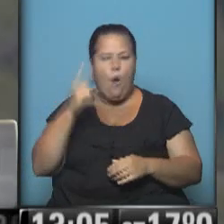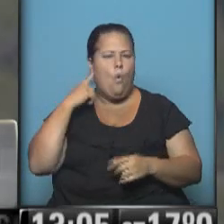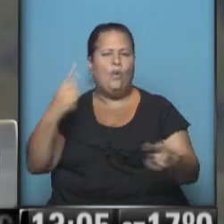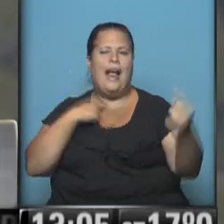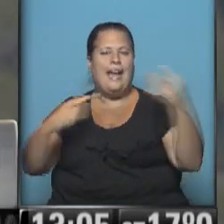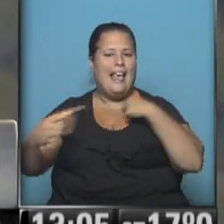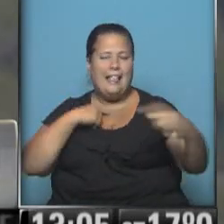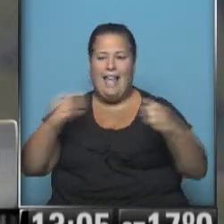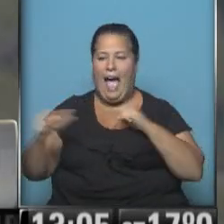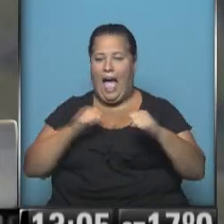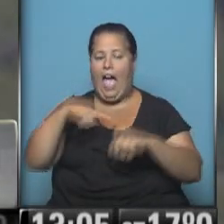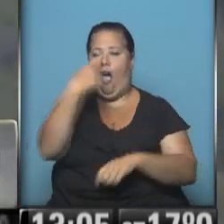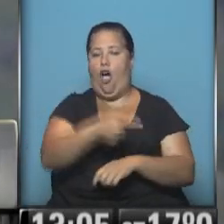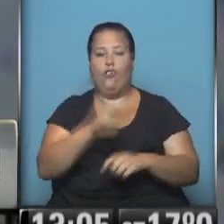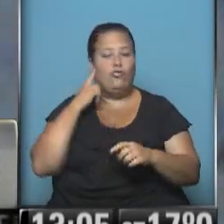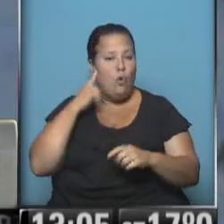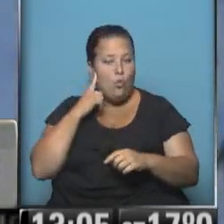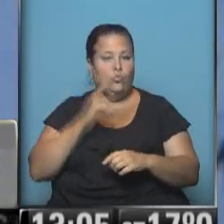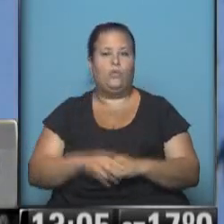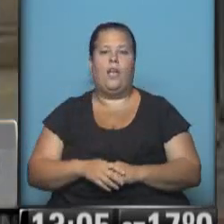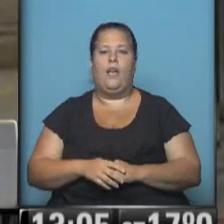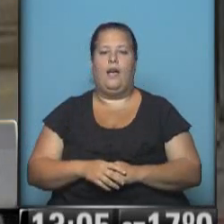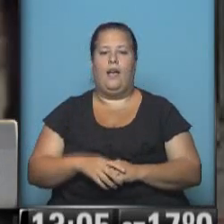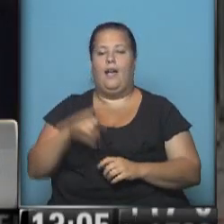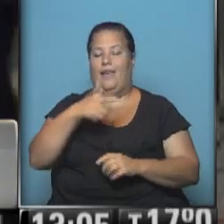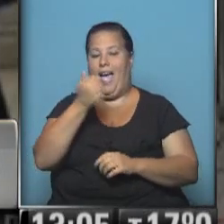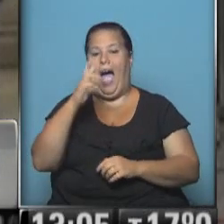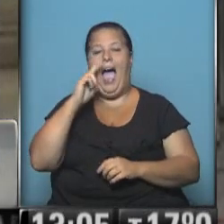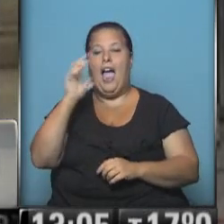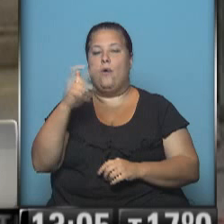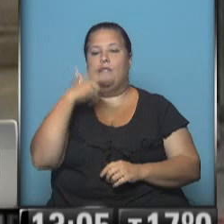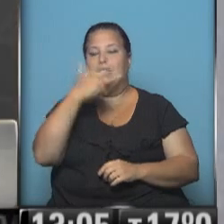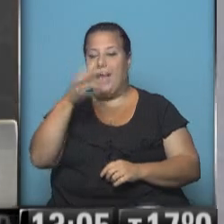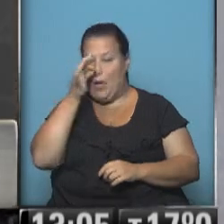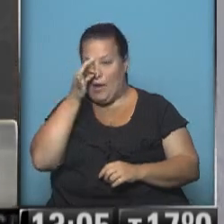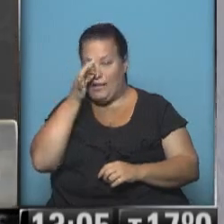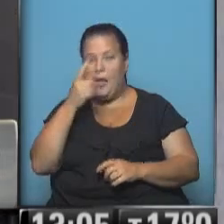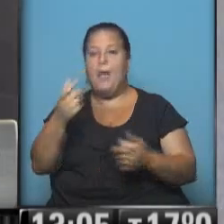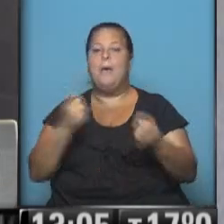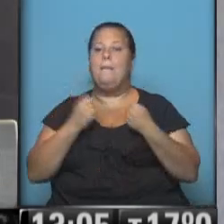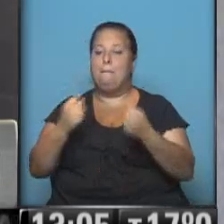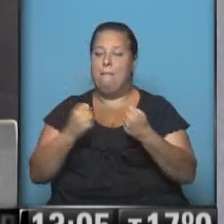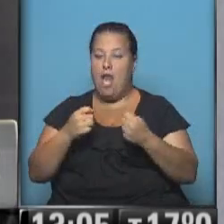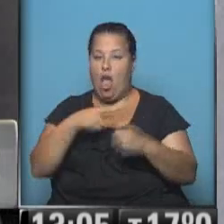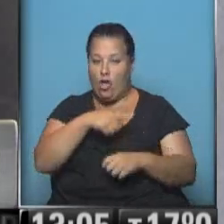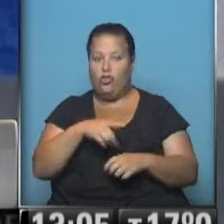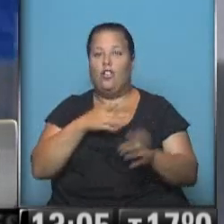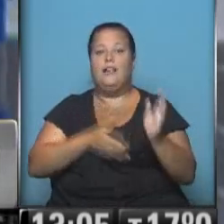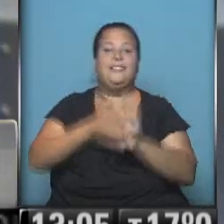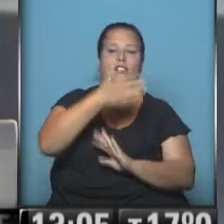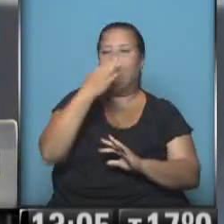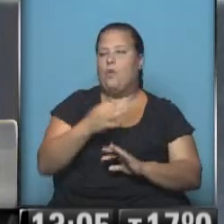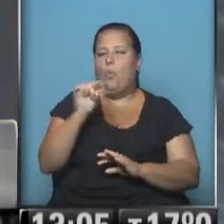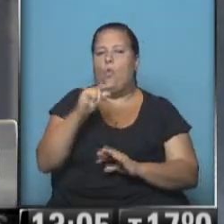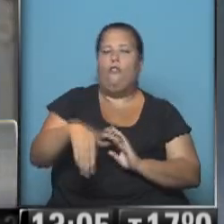gritos desesperados del otro lado de la cabina del Airbus 320 del piloto del avión que había salido